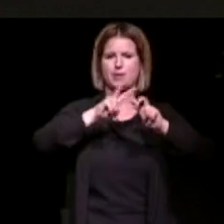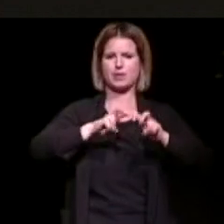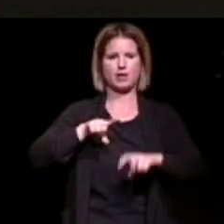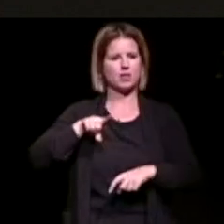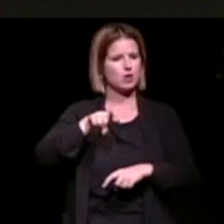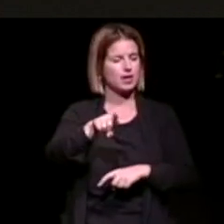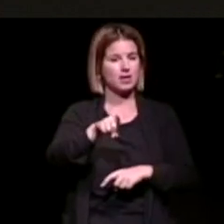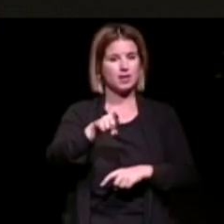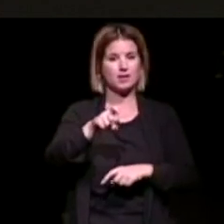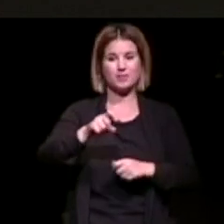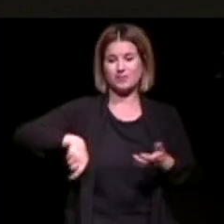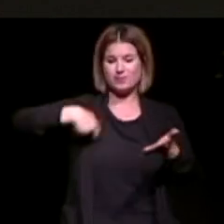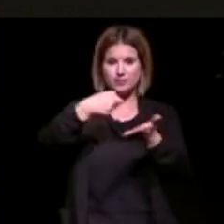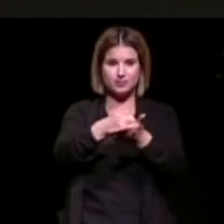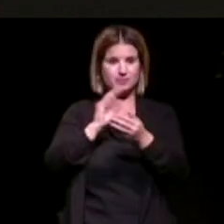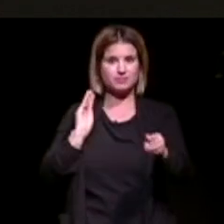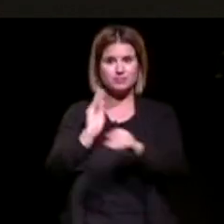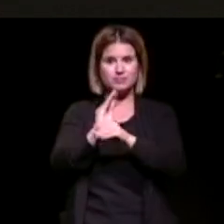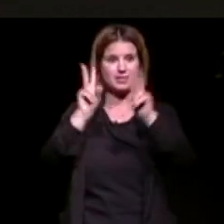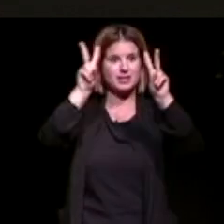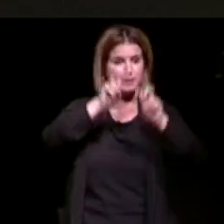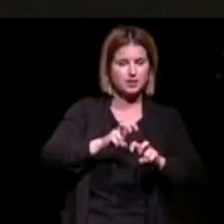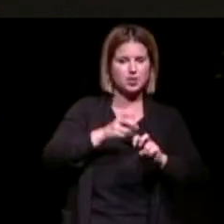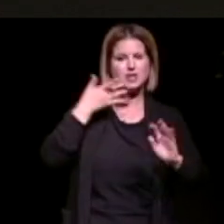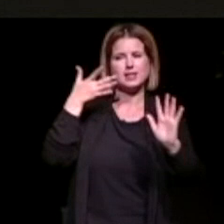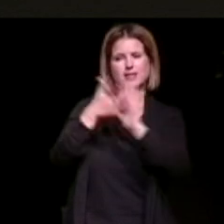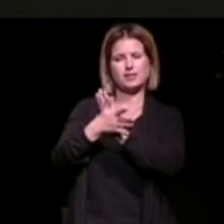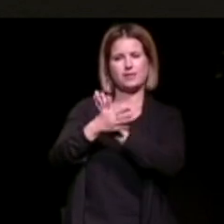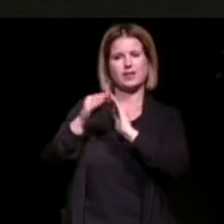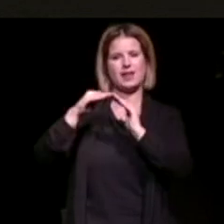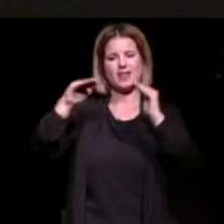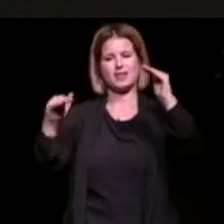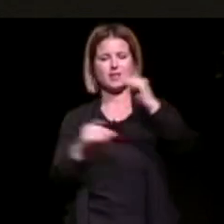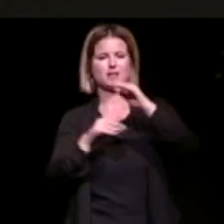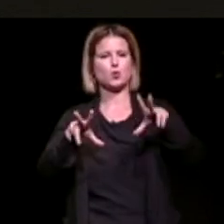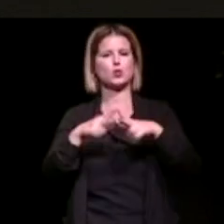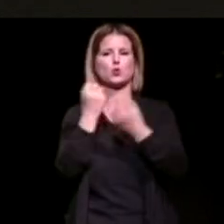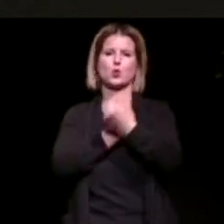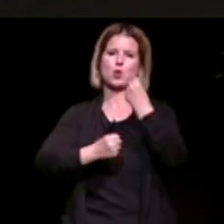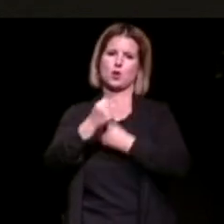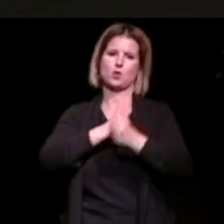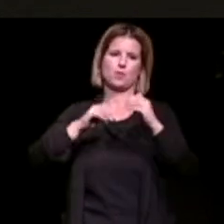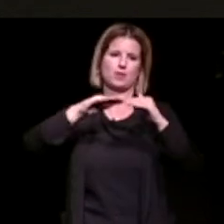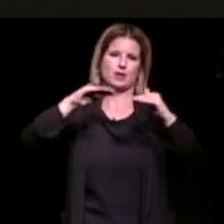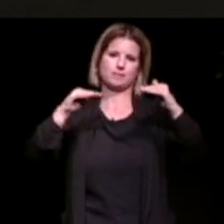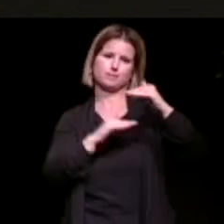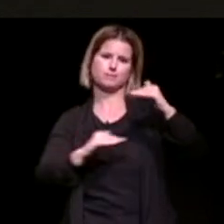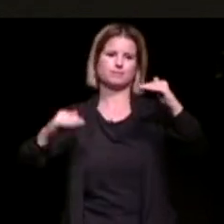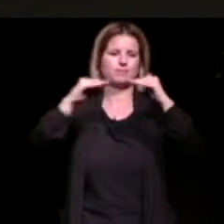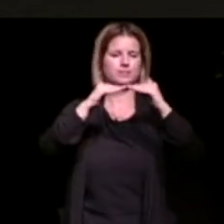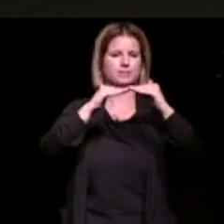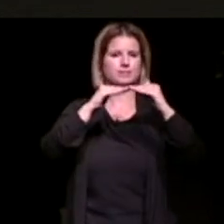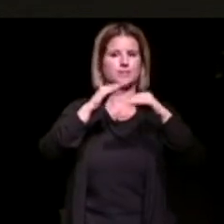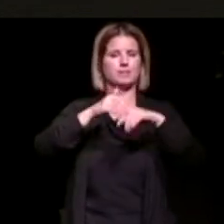invertir en investigación permitirá disminuir la desigualdades socioeconómicas y hará que las personas tengamos